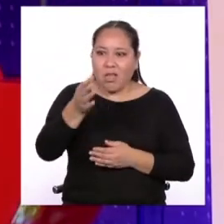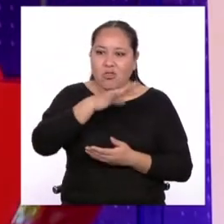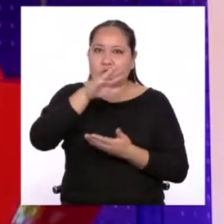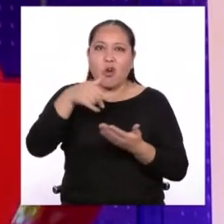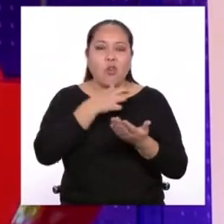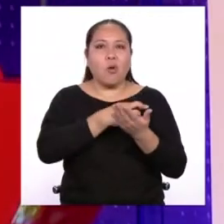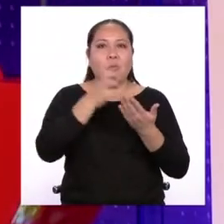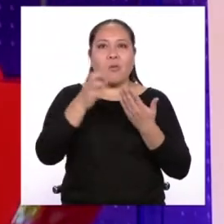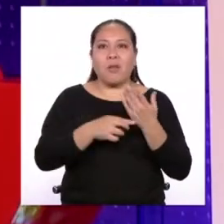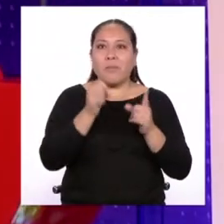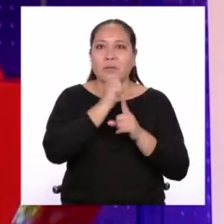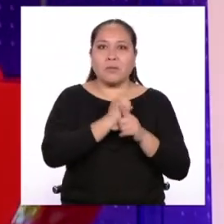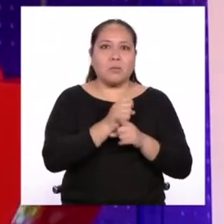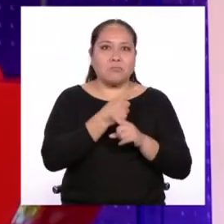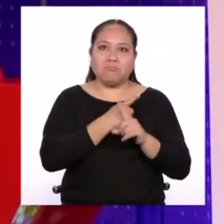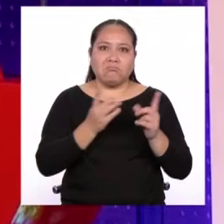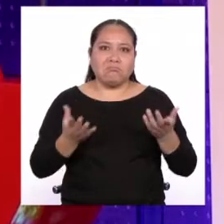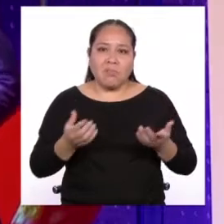no lo hemos logrado.